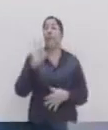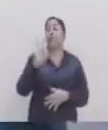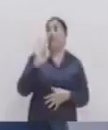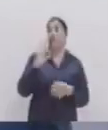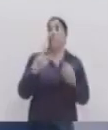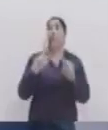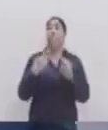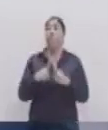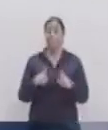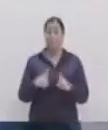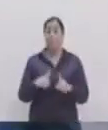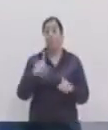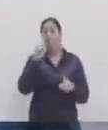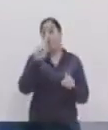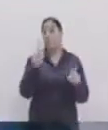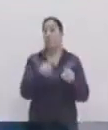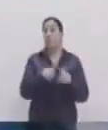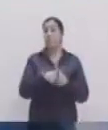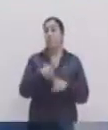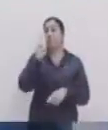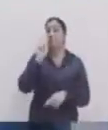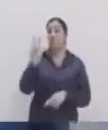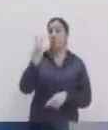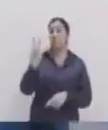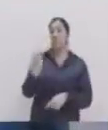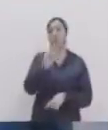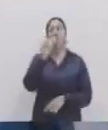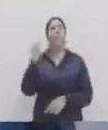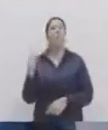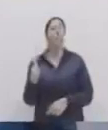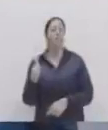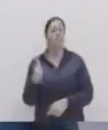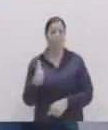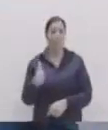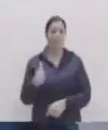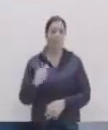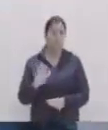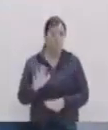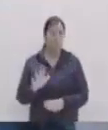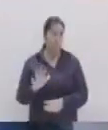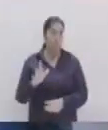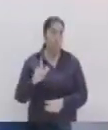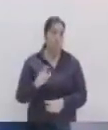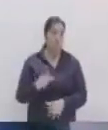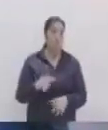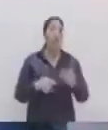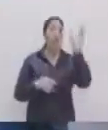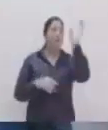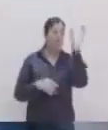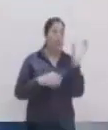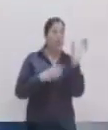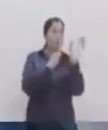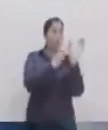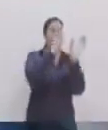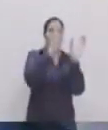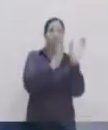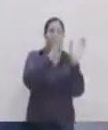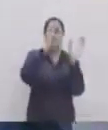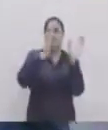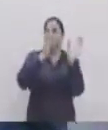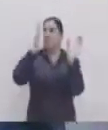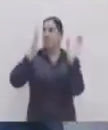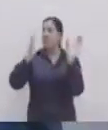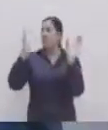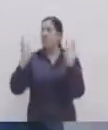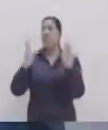embargo, también vamos a encontrar que tienen otra carga de valencia. ¿Estamos? Y así nos vamos de acuerdo a la